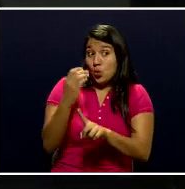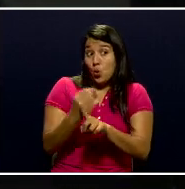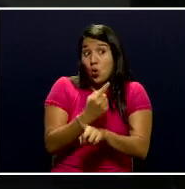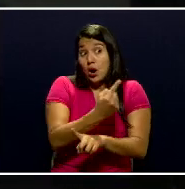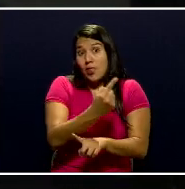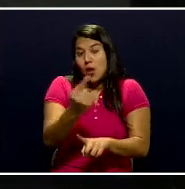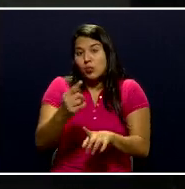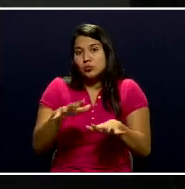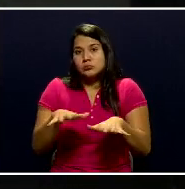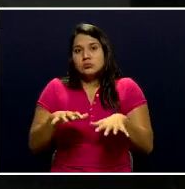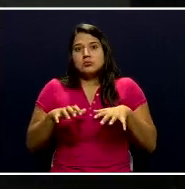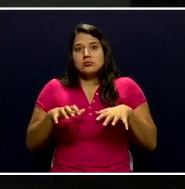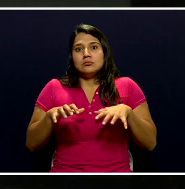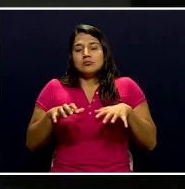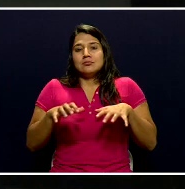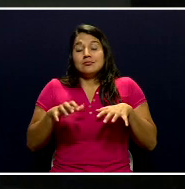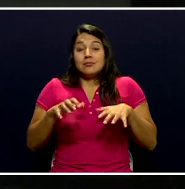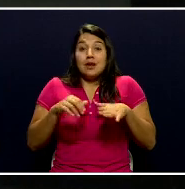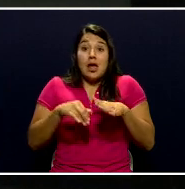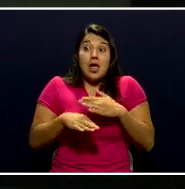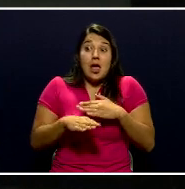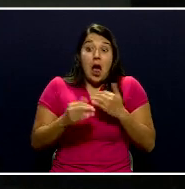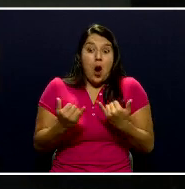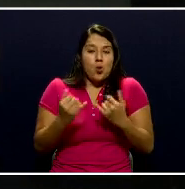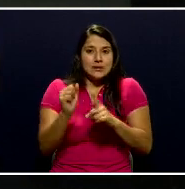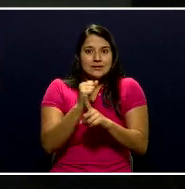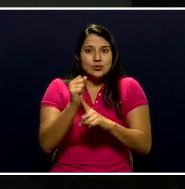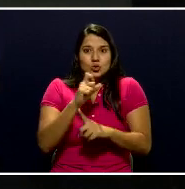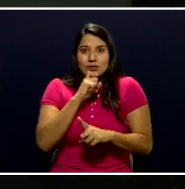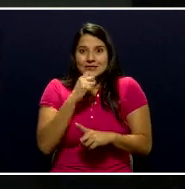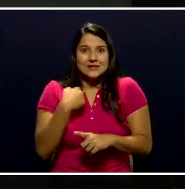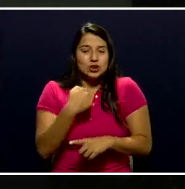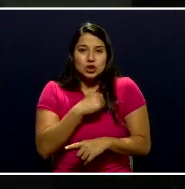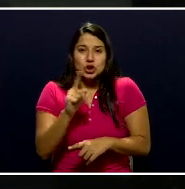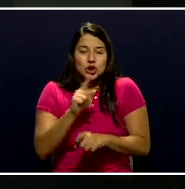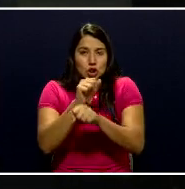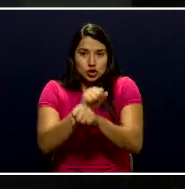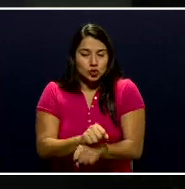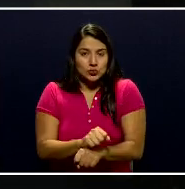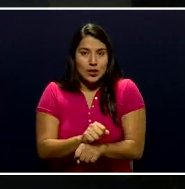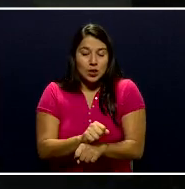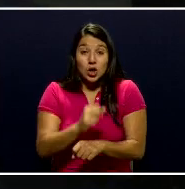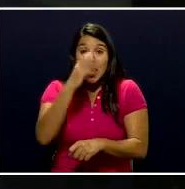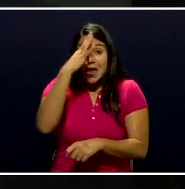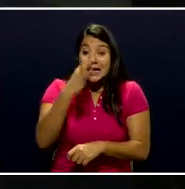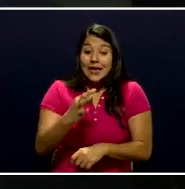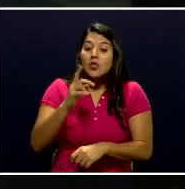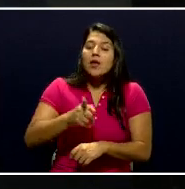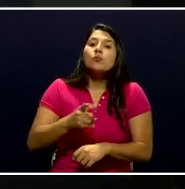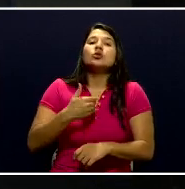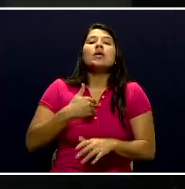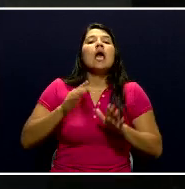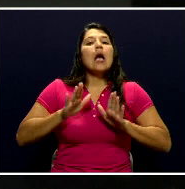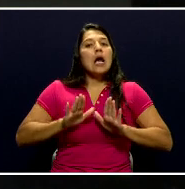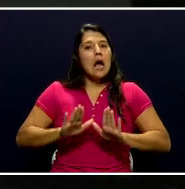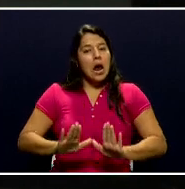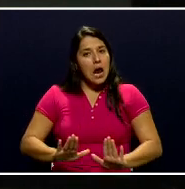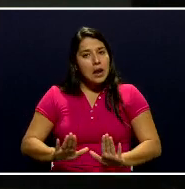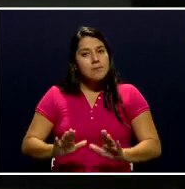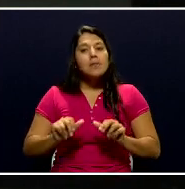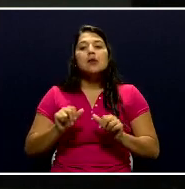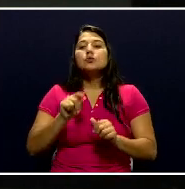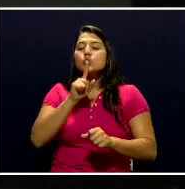tenso en una situación difícil a la que no estamos acostumbrados. Yo creo que hay que tener calma, seguir con rigor